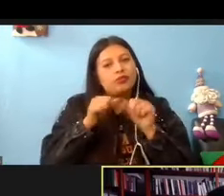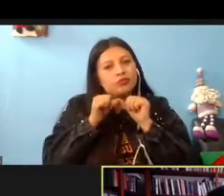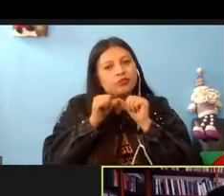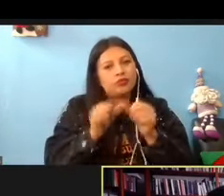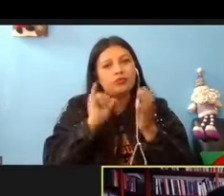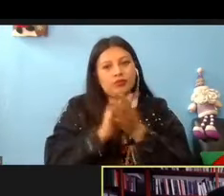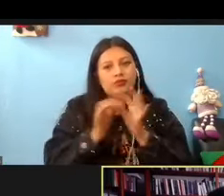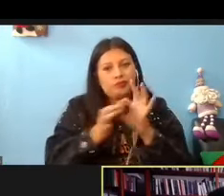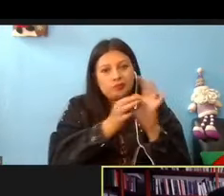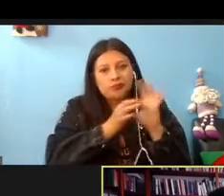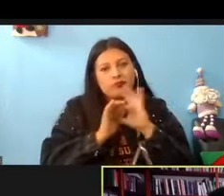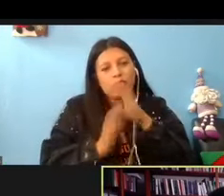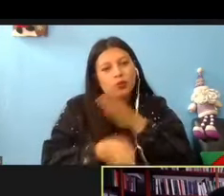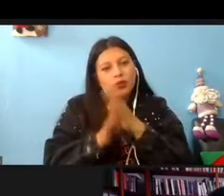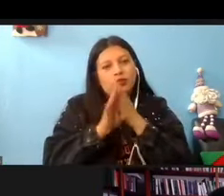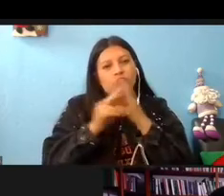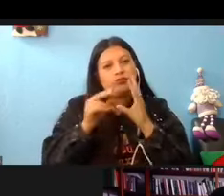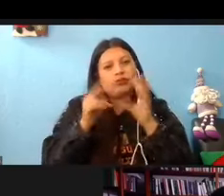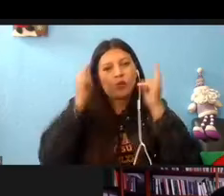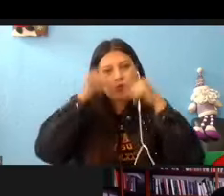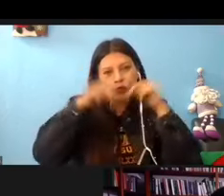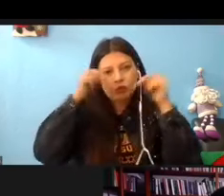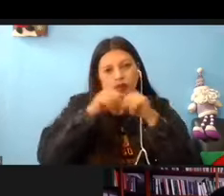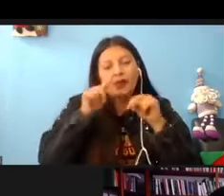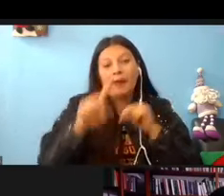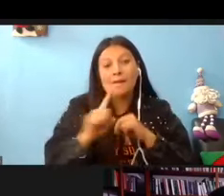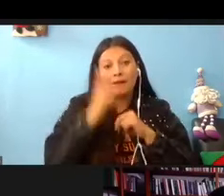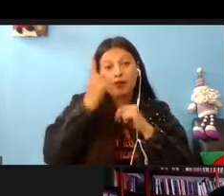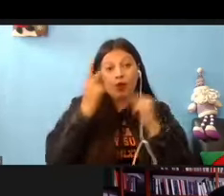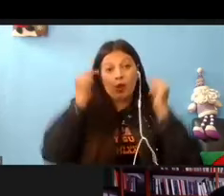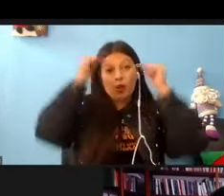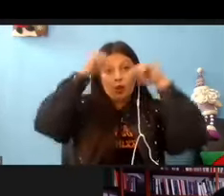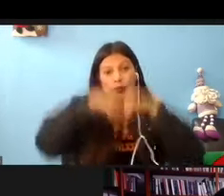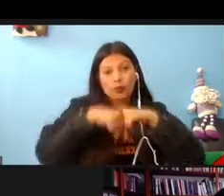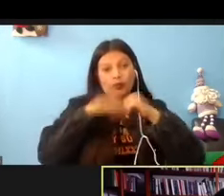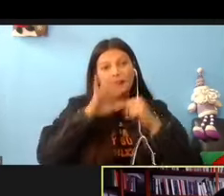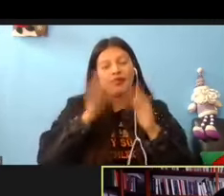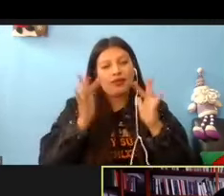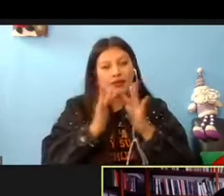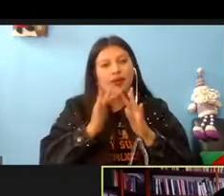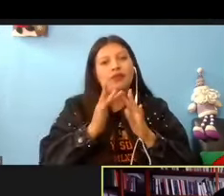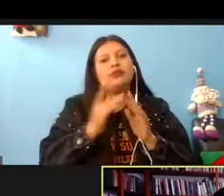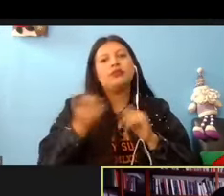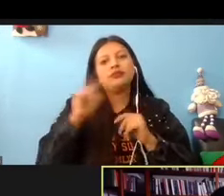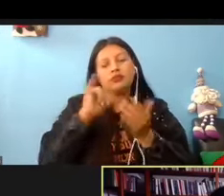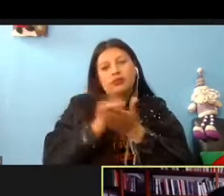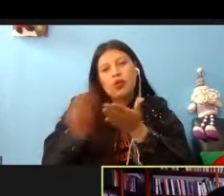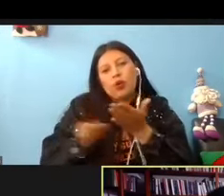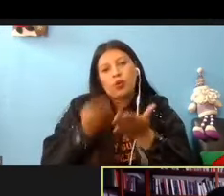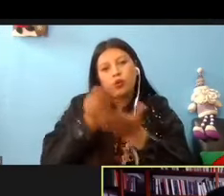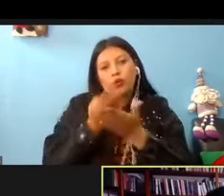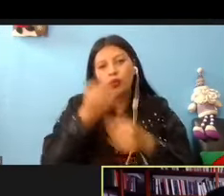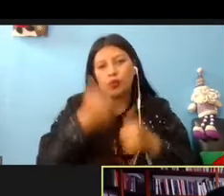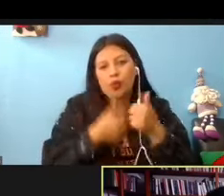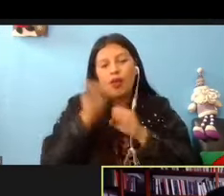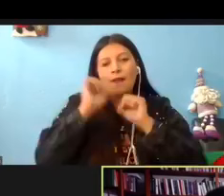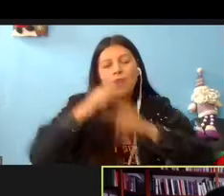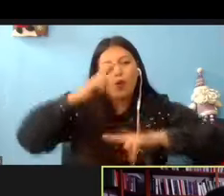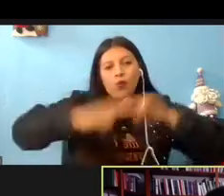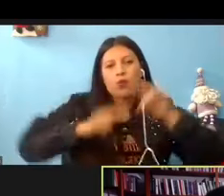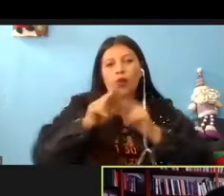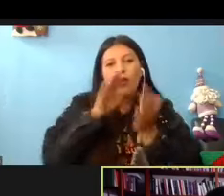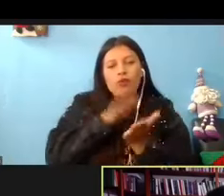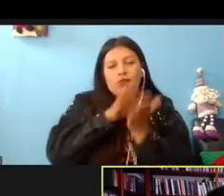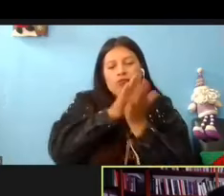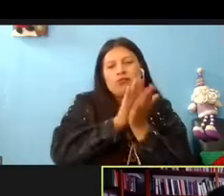esta articulación. Pues este es el primer encuentro que hacemos de esta naturaleza y lo que proponemos también es poder construir un directorio